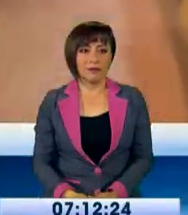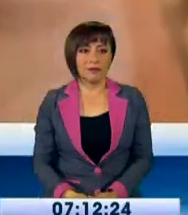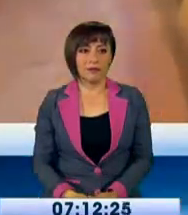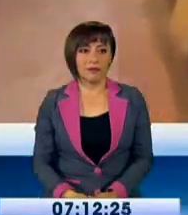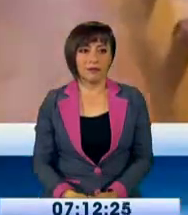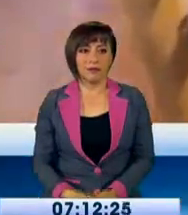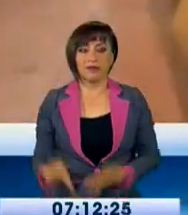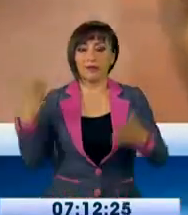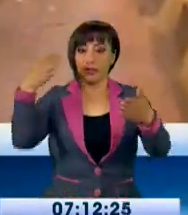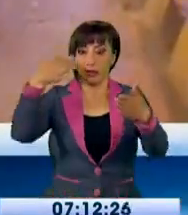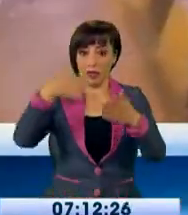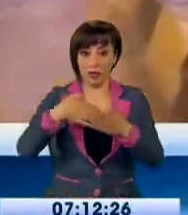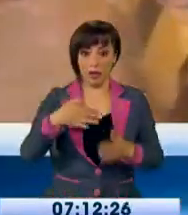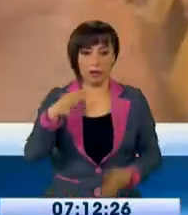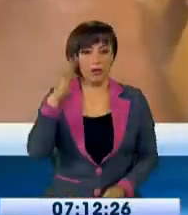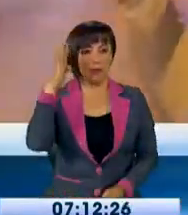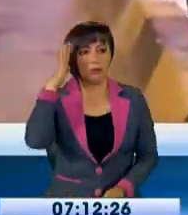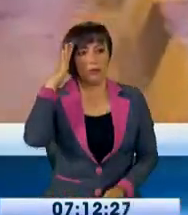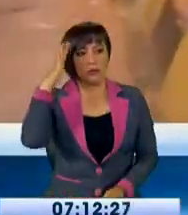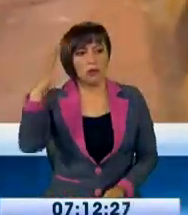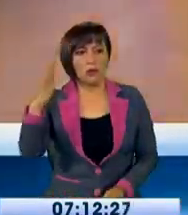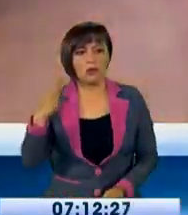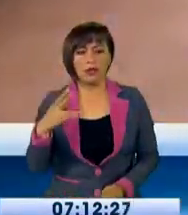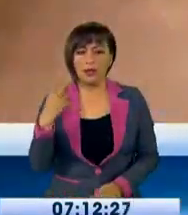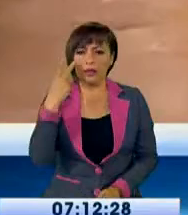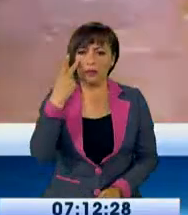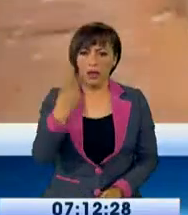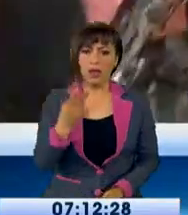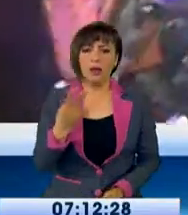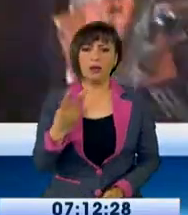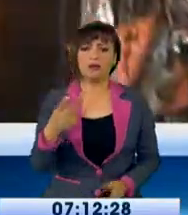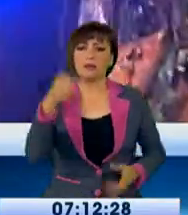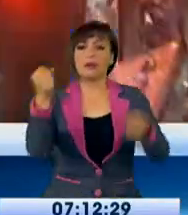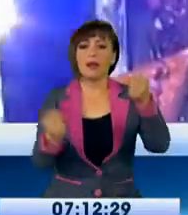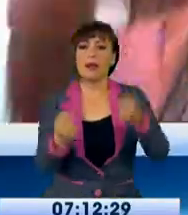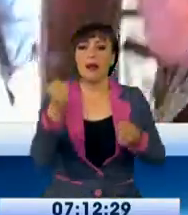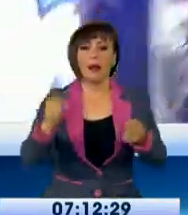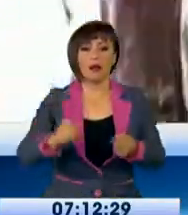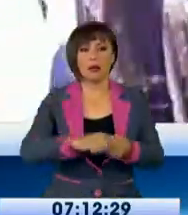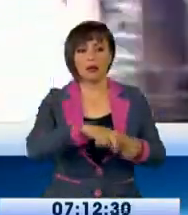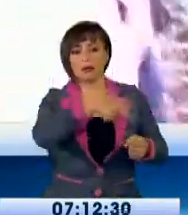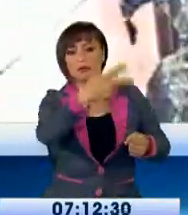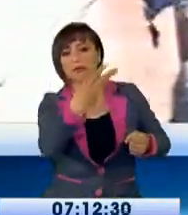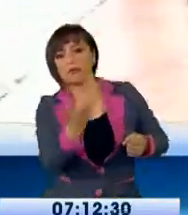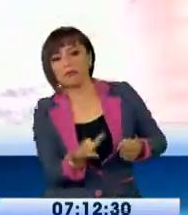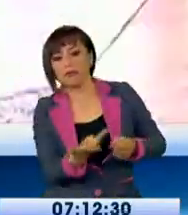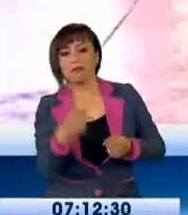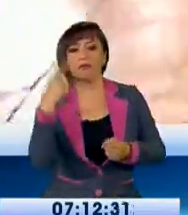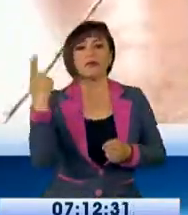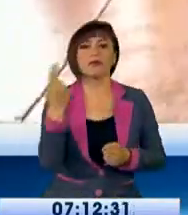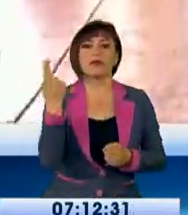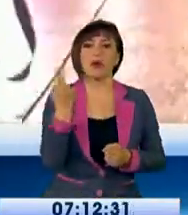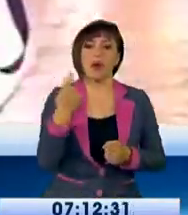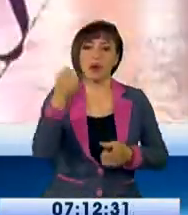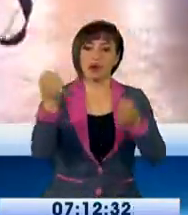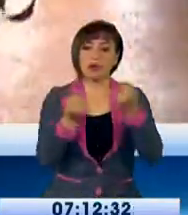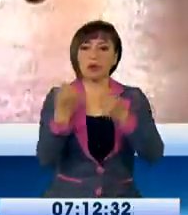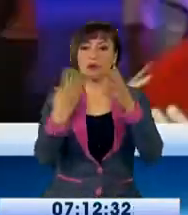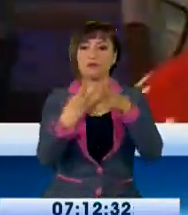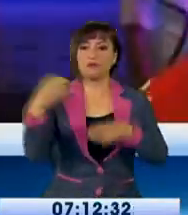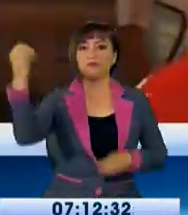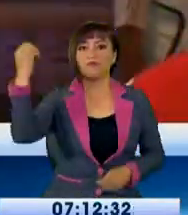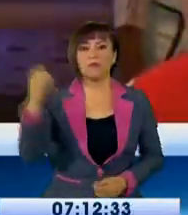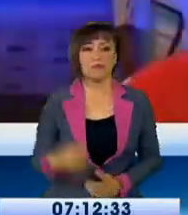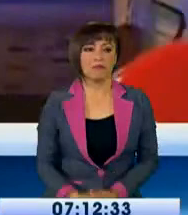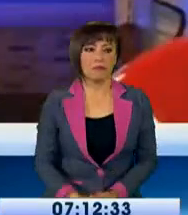Cuando llegaron los agentes civiles de tránsito, solo estaba el auto en sendas condiciones, en la Avenida de las Américas.